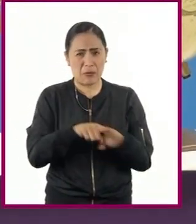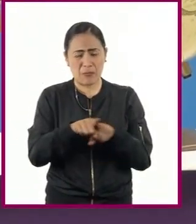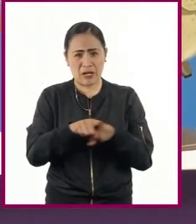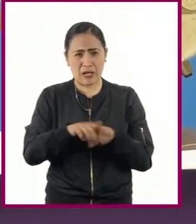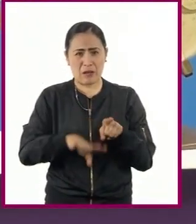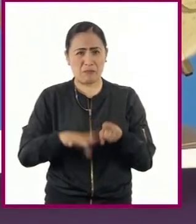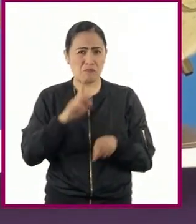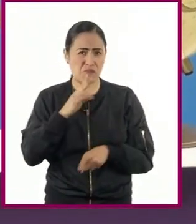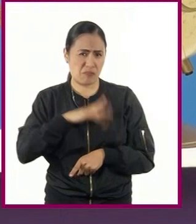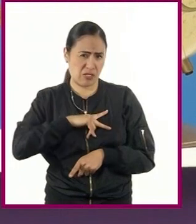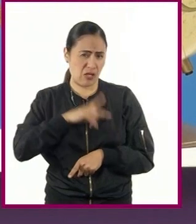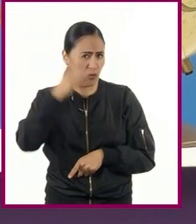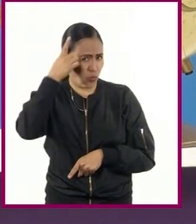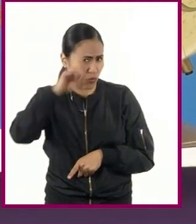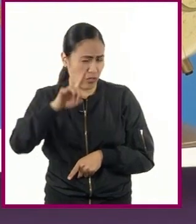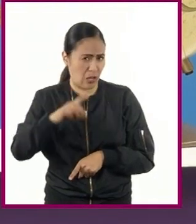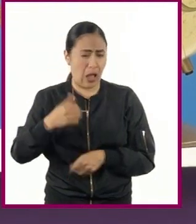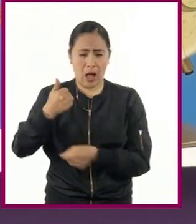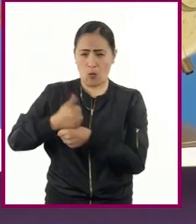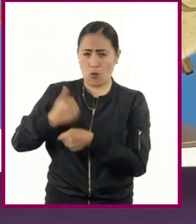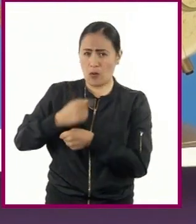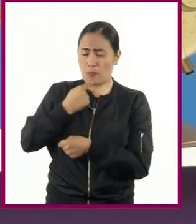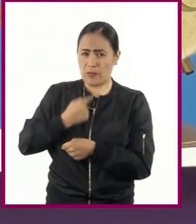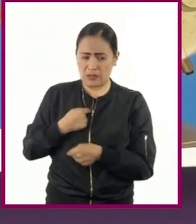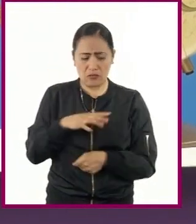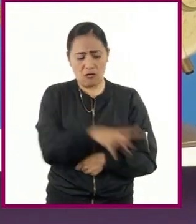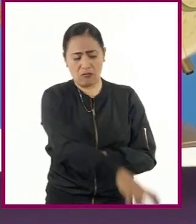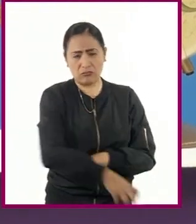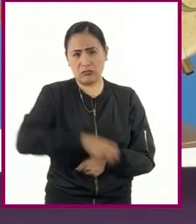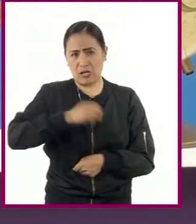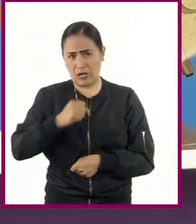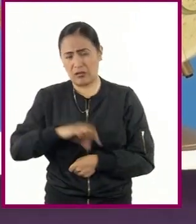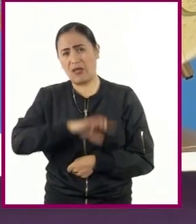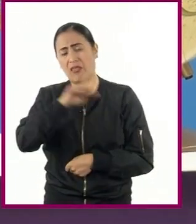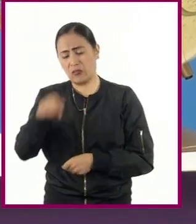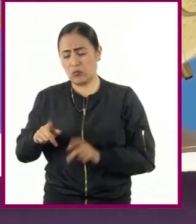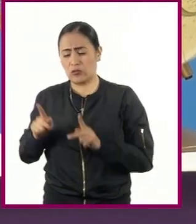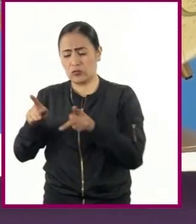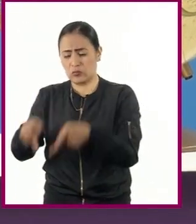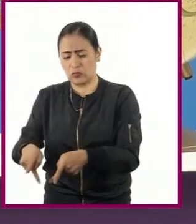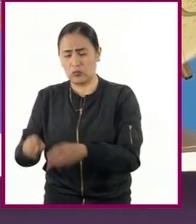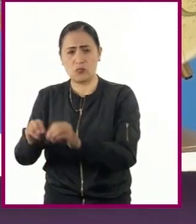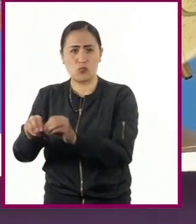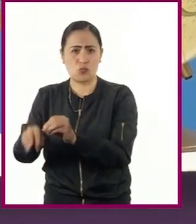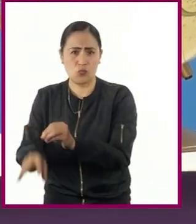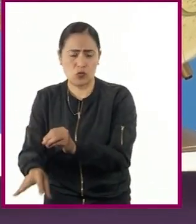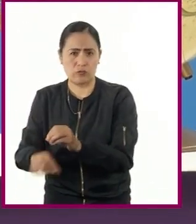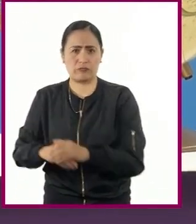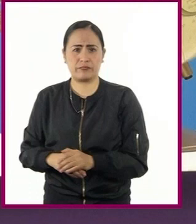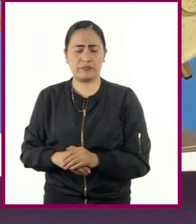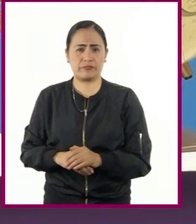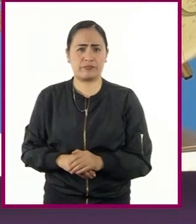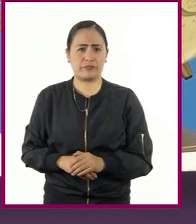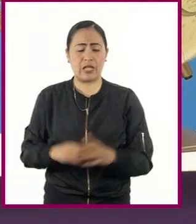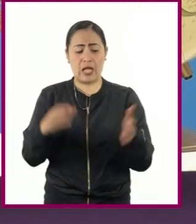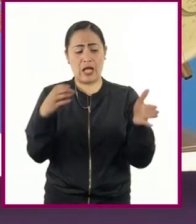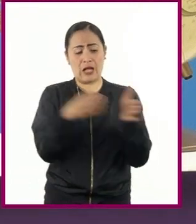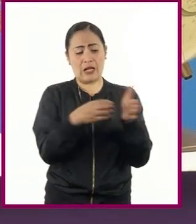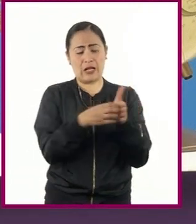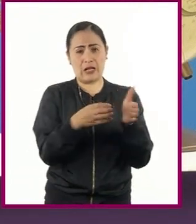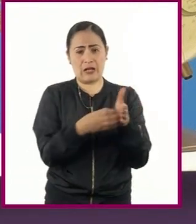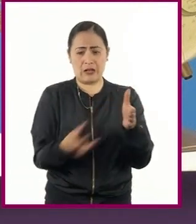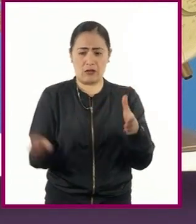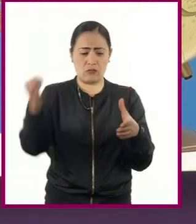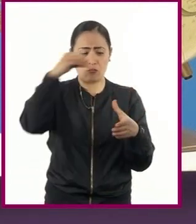dijo, nos lo llevamos, así tendremos algo para enterrar. Y pusimos en el ataúd aquel trocito de